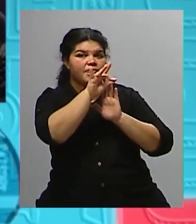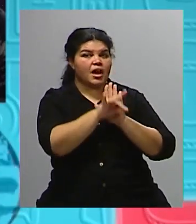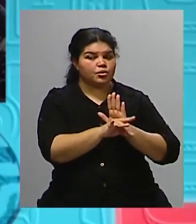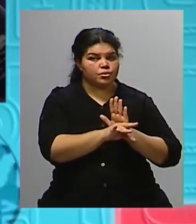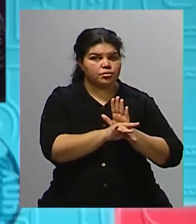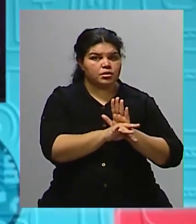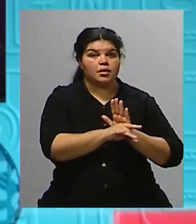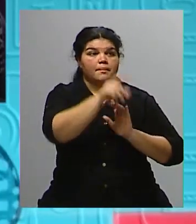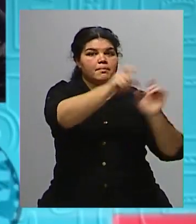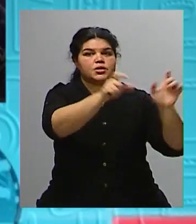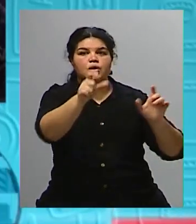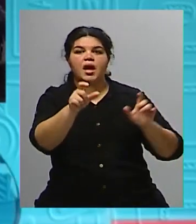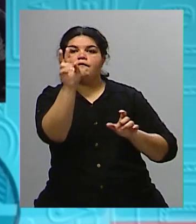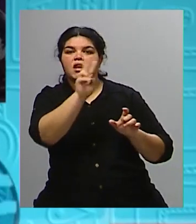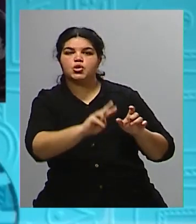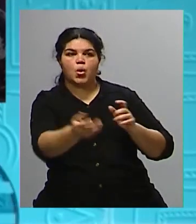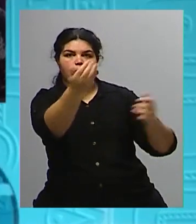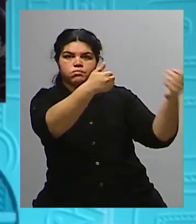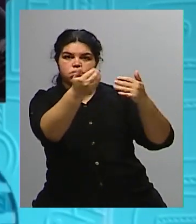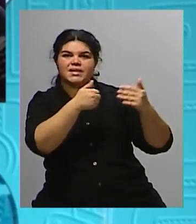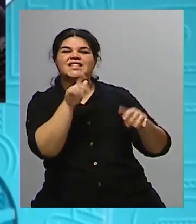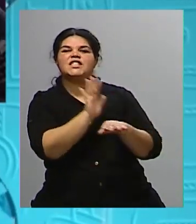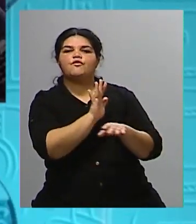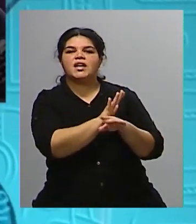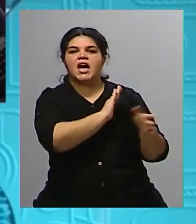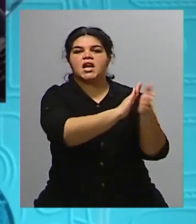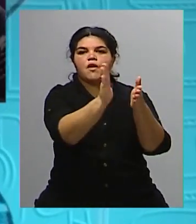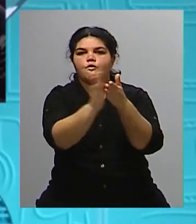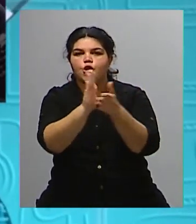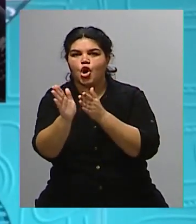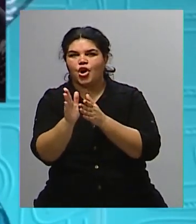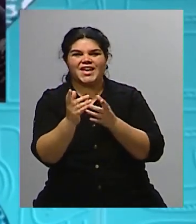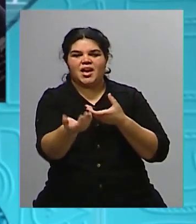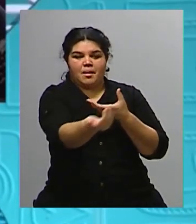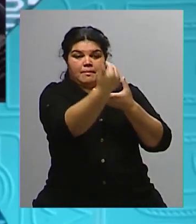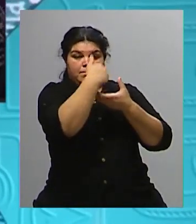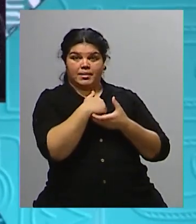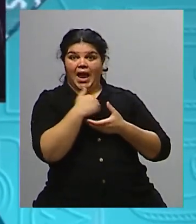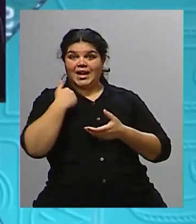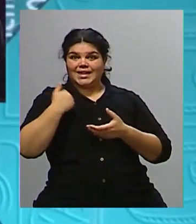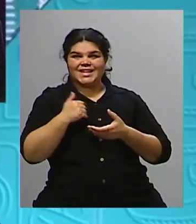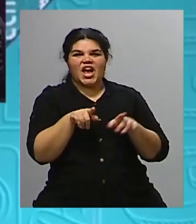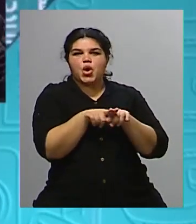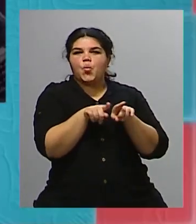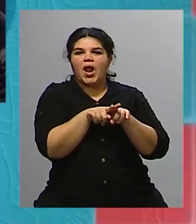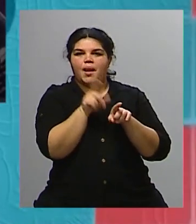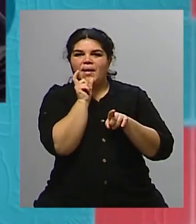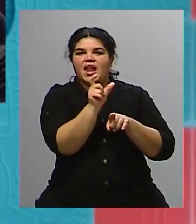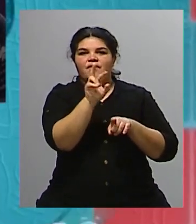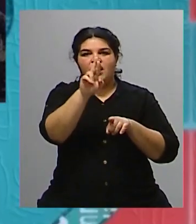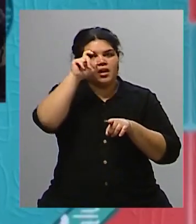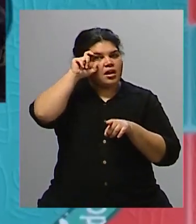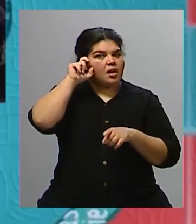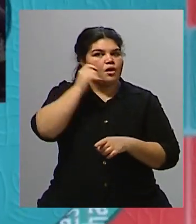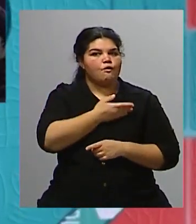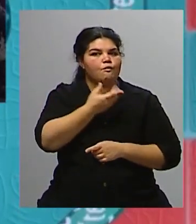se insertaban dentro de lo que es el régimen de refugio, pero después el gobierno lo que determinó fue un visado humanitario específico para personas